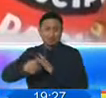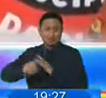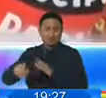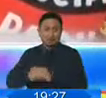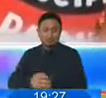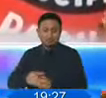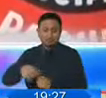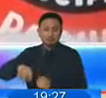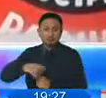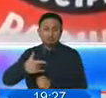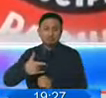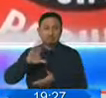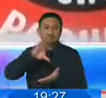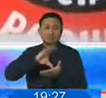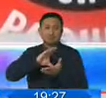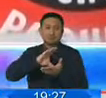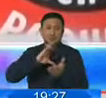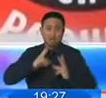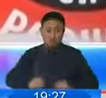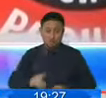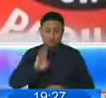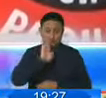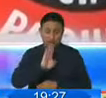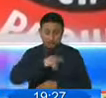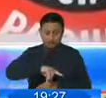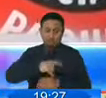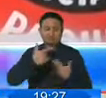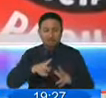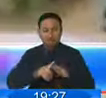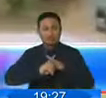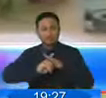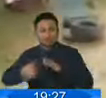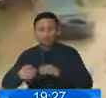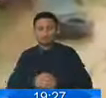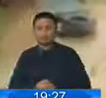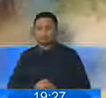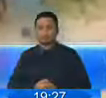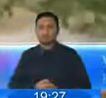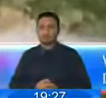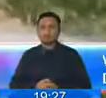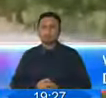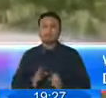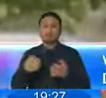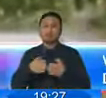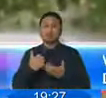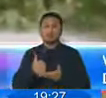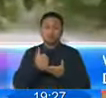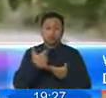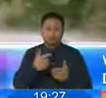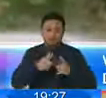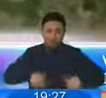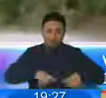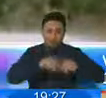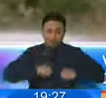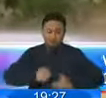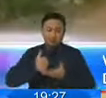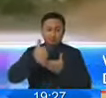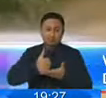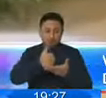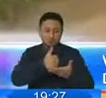también el centro de salud tipo B, brindado con atención médica. Organismos de socorro están en el lugar para poder brindar